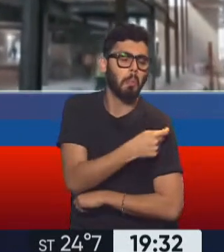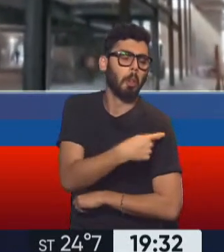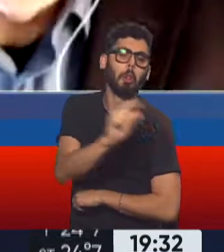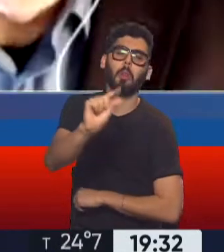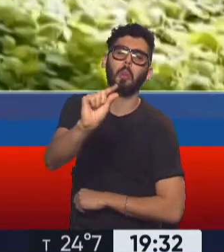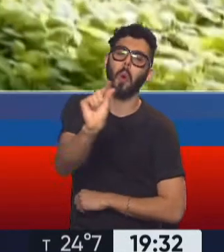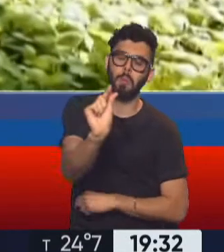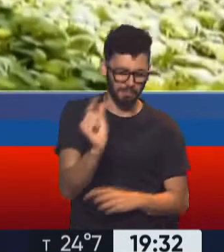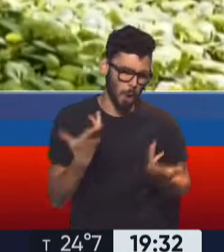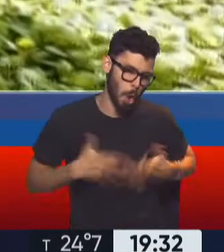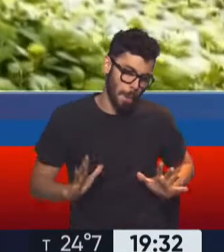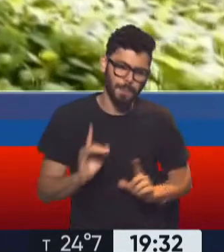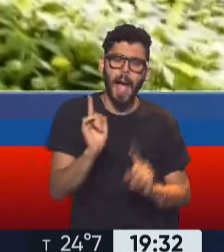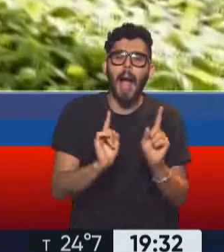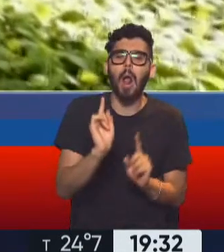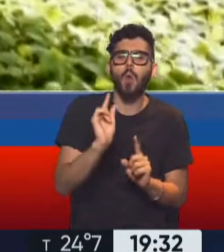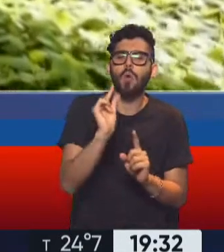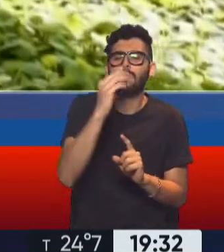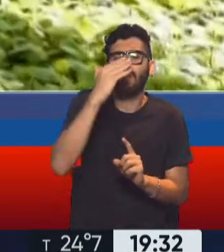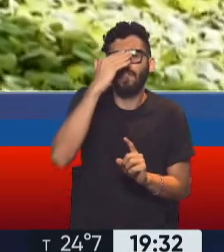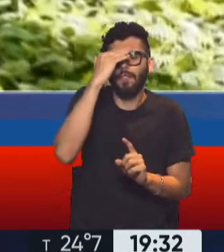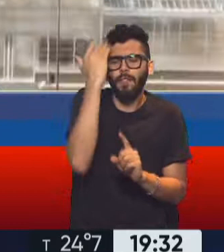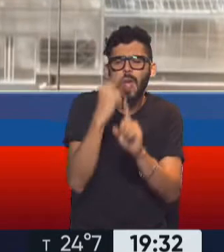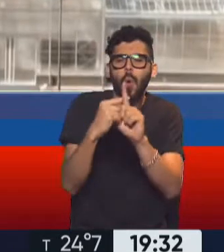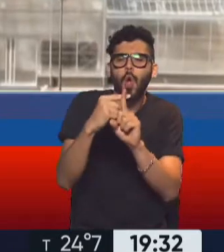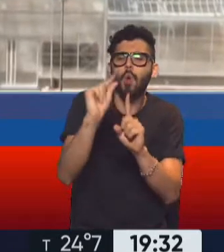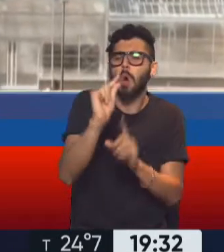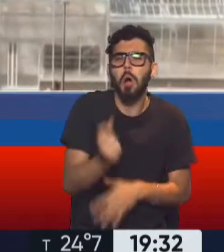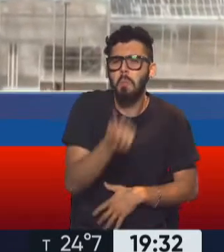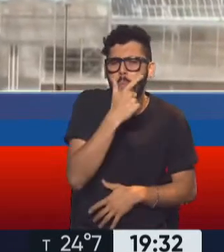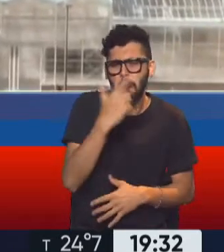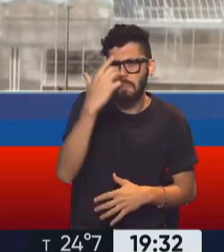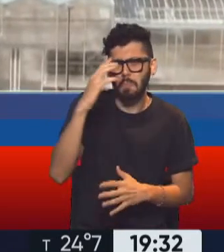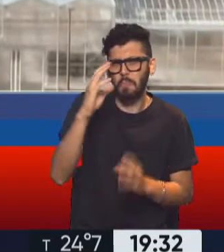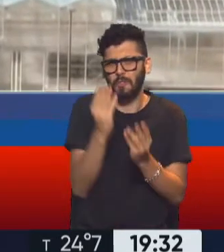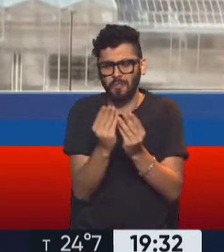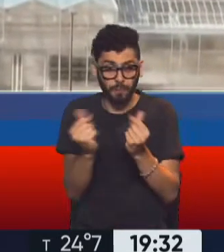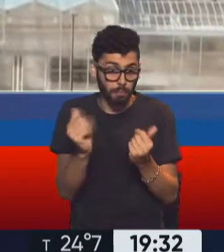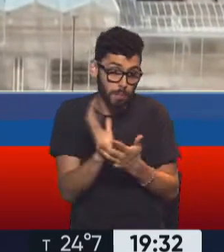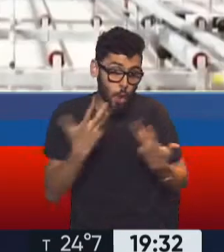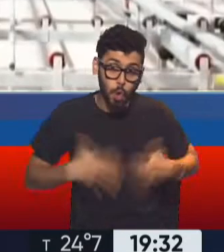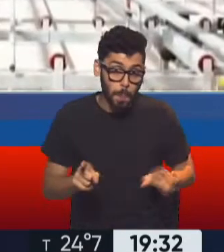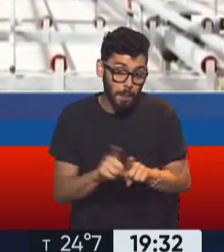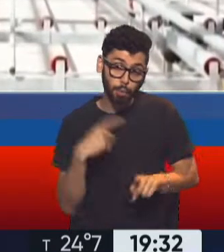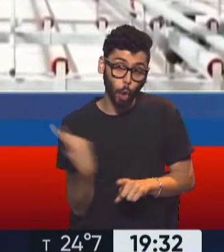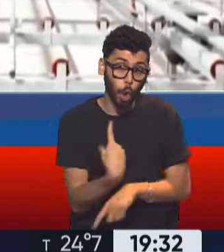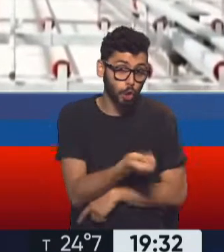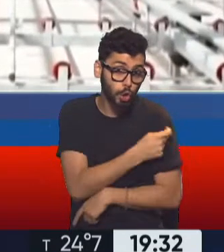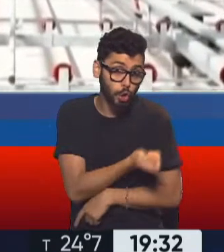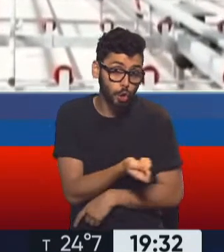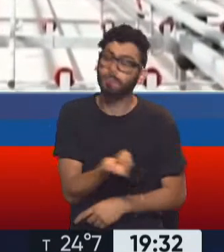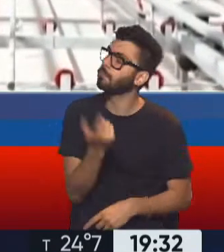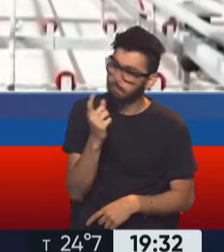inyección. Normal. Y algunos con febrícula que sería con paracetamol. O sea que bastante. Eso es normal, lo que nos pasa casi todos cuando nos vacunamos.